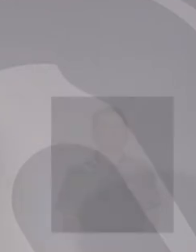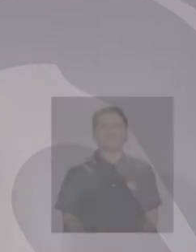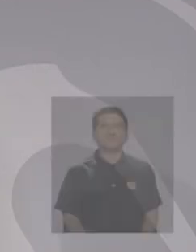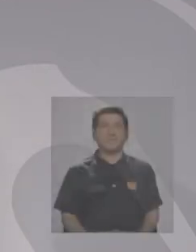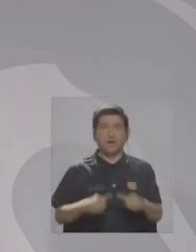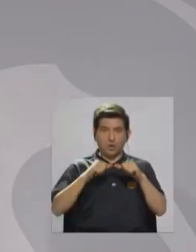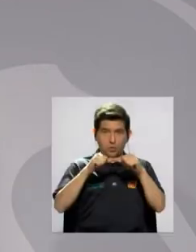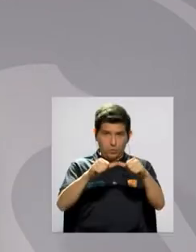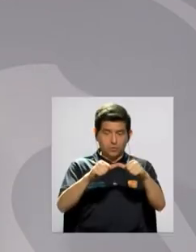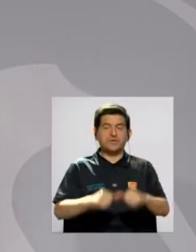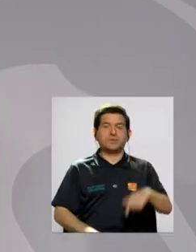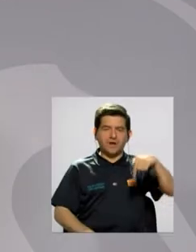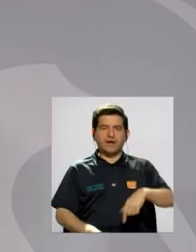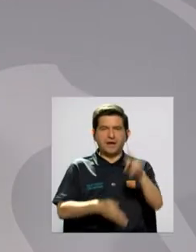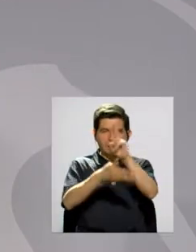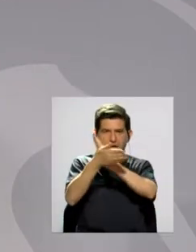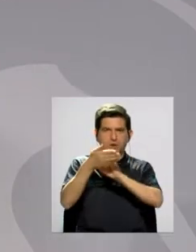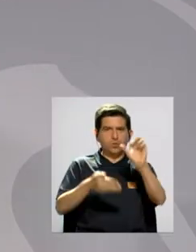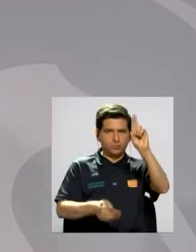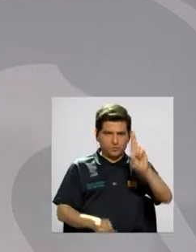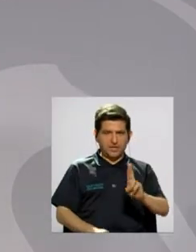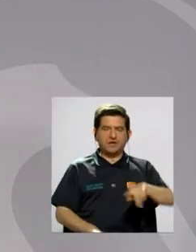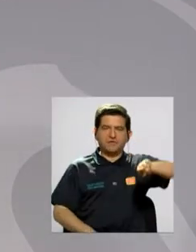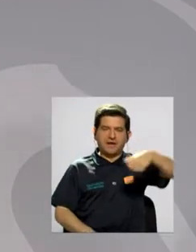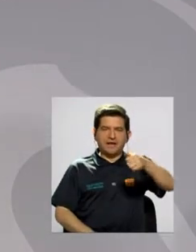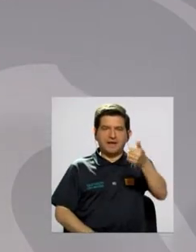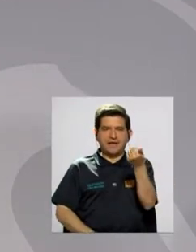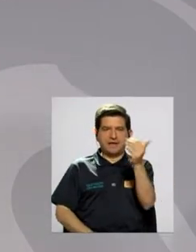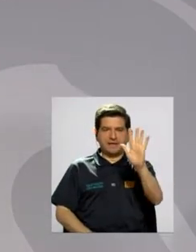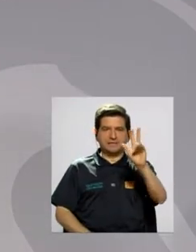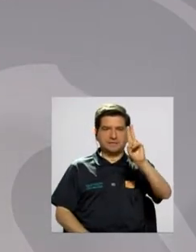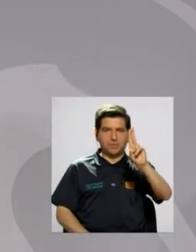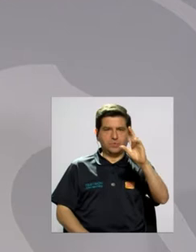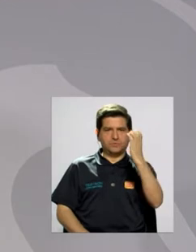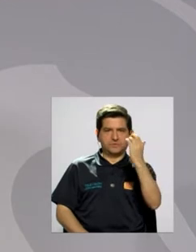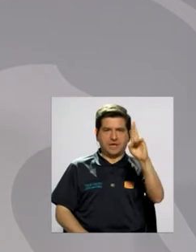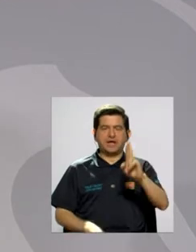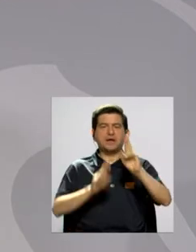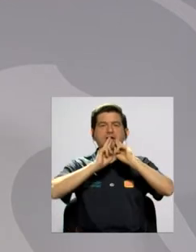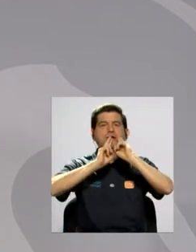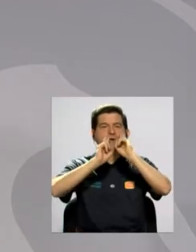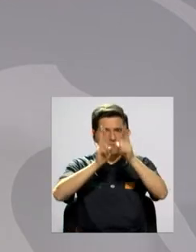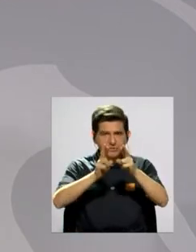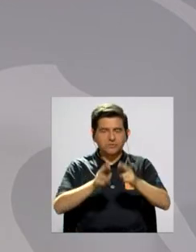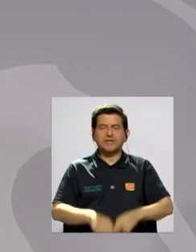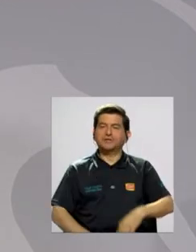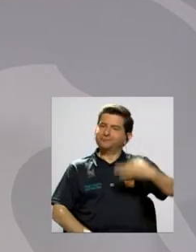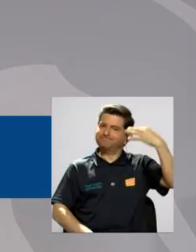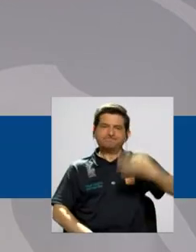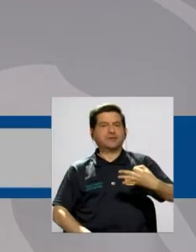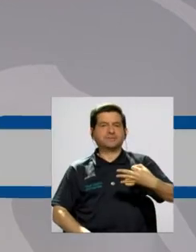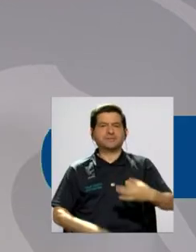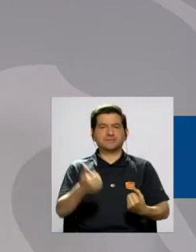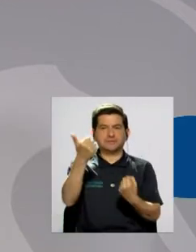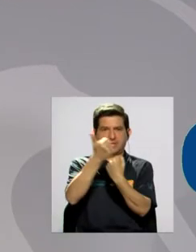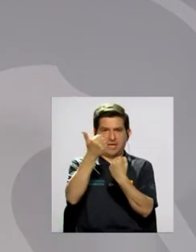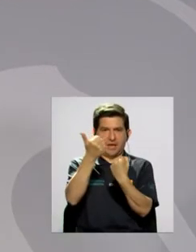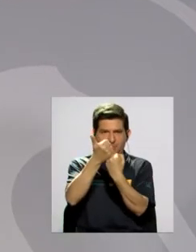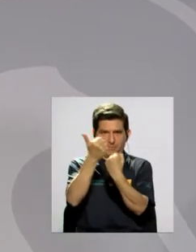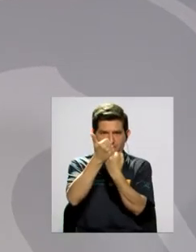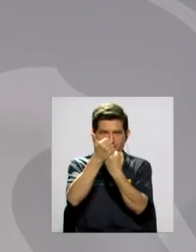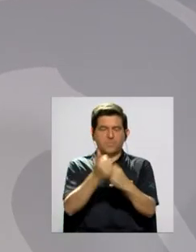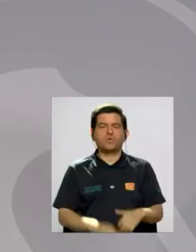Regresamos desde el campus Rodrigo Facio en los estudios del canal 15 Universidad de Costa Rica con unos resultados contundentes a favor